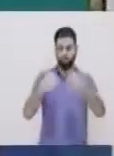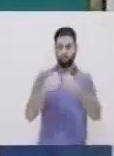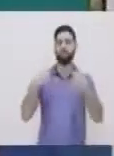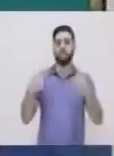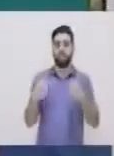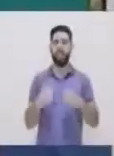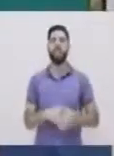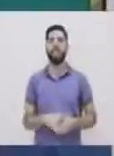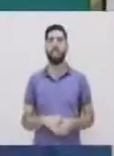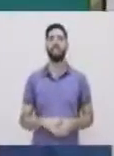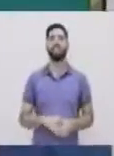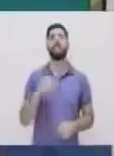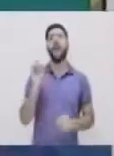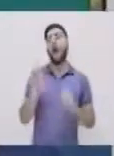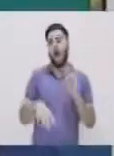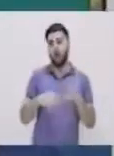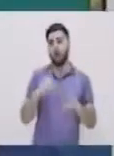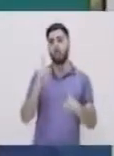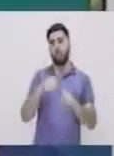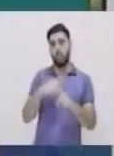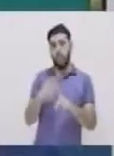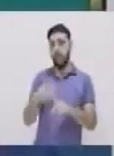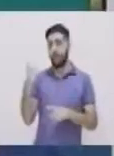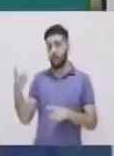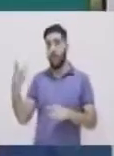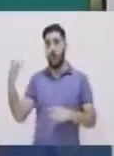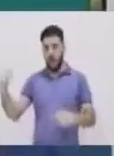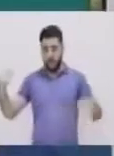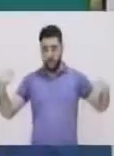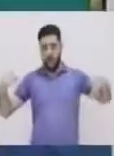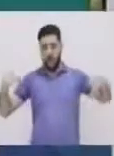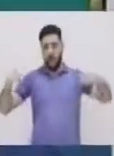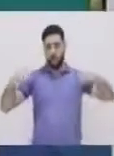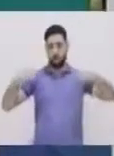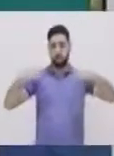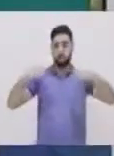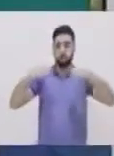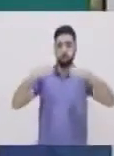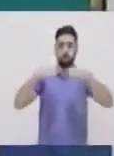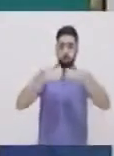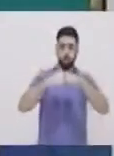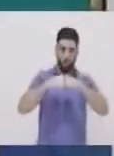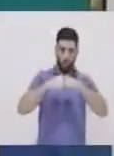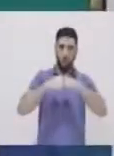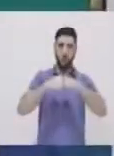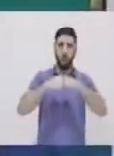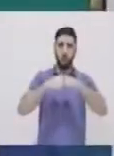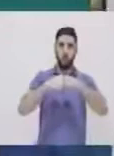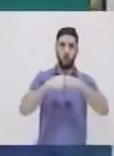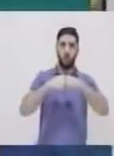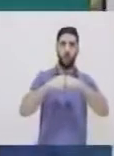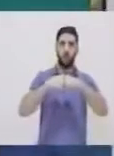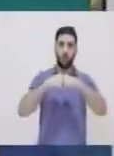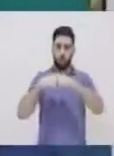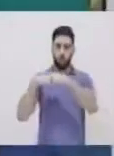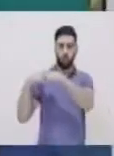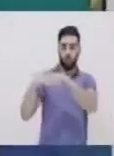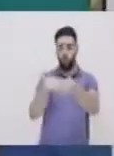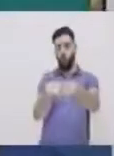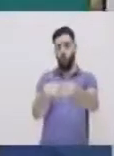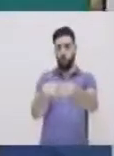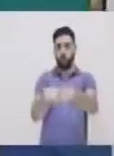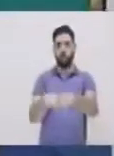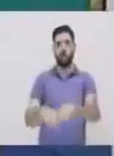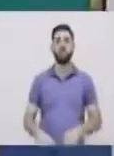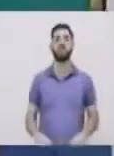inelásticos, en estos choques los cuerpos que chocan se adhieren entre sí y se mueven como un solo